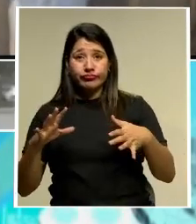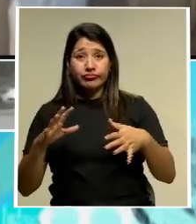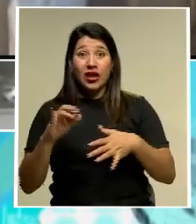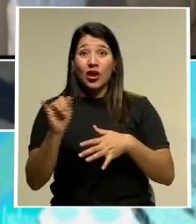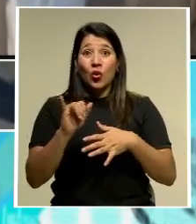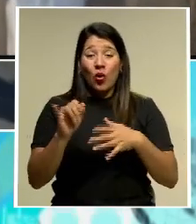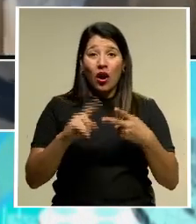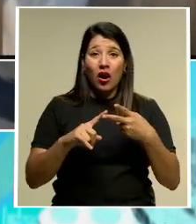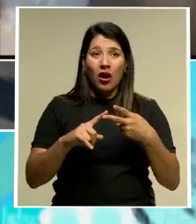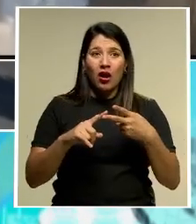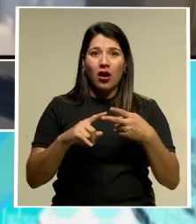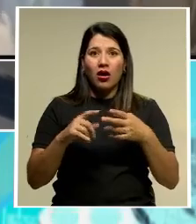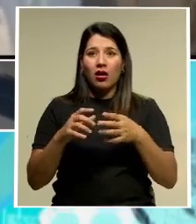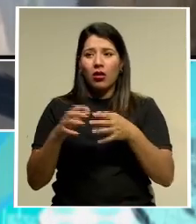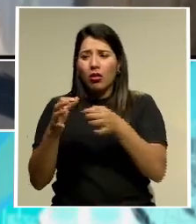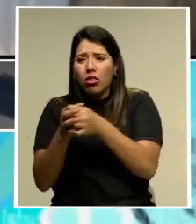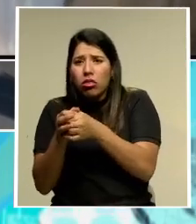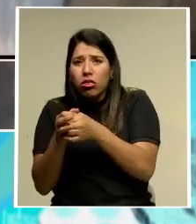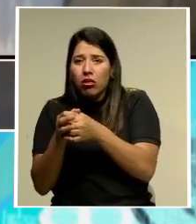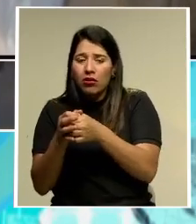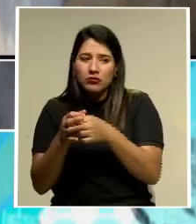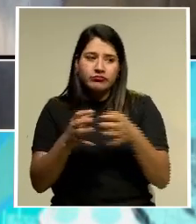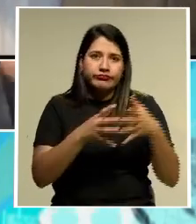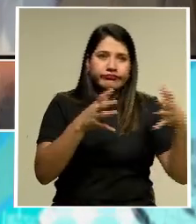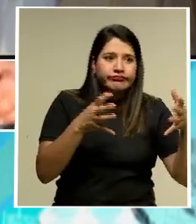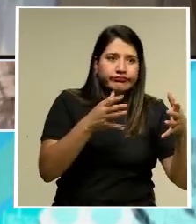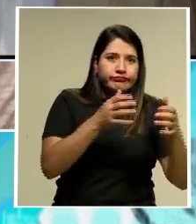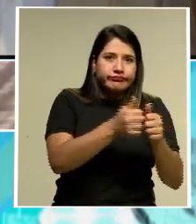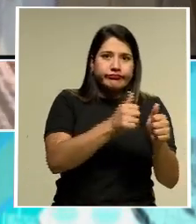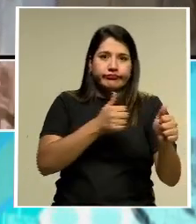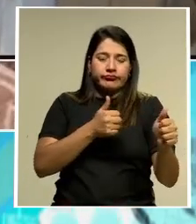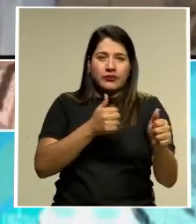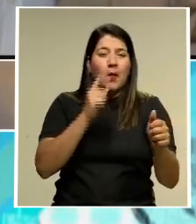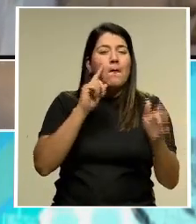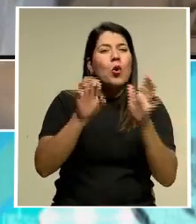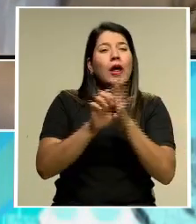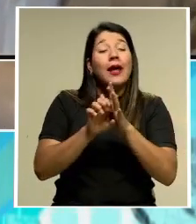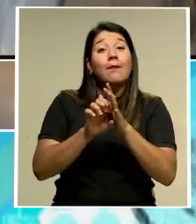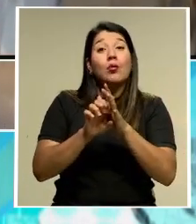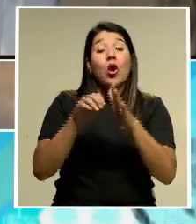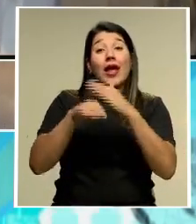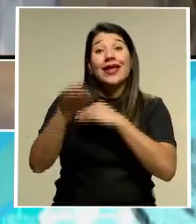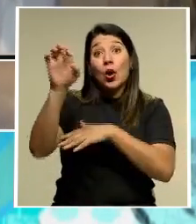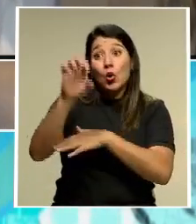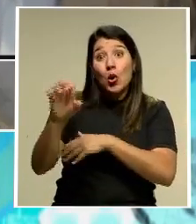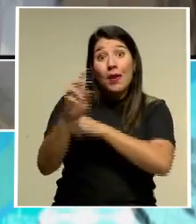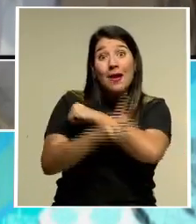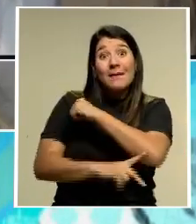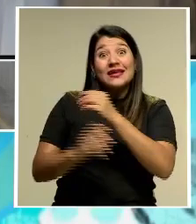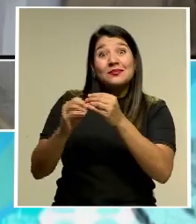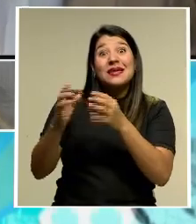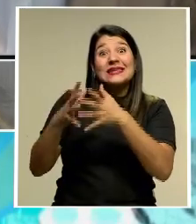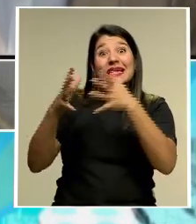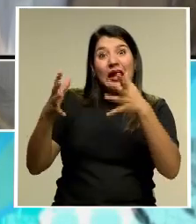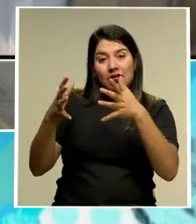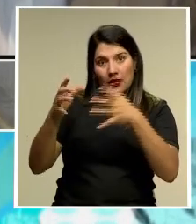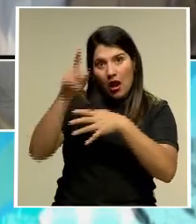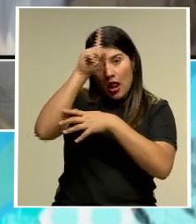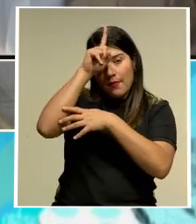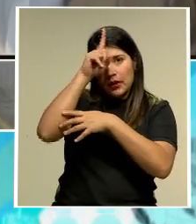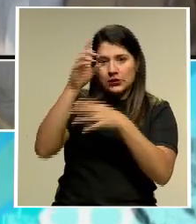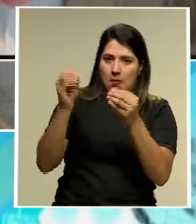tamaño. En Europa, por ejemplo, el país más grande es el más potente, Alemania, ¿verdad? Y por lo tanto tiene